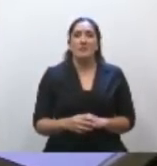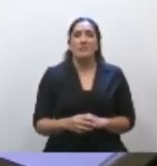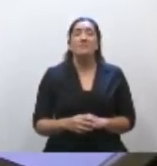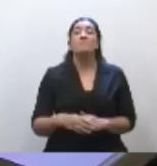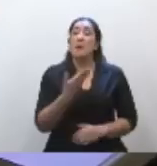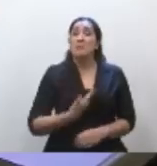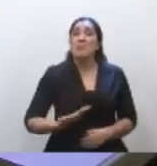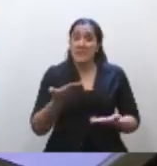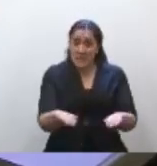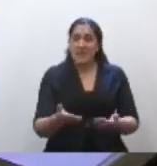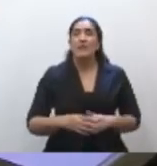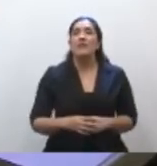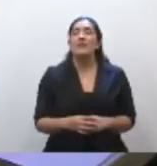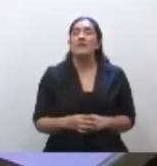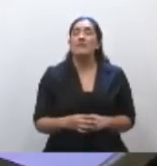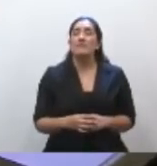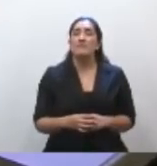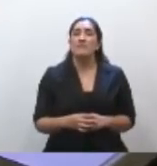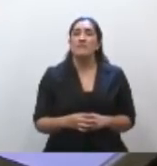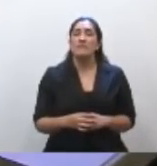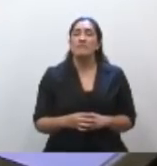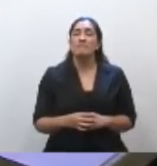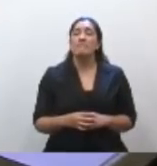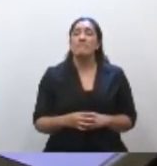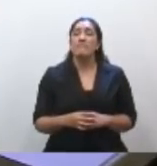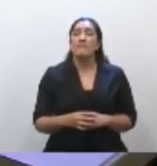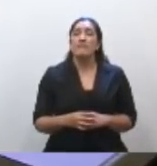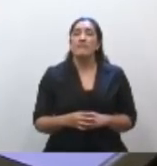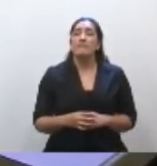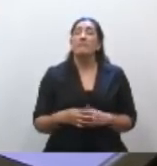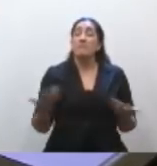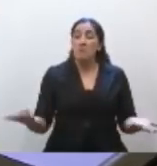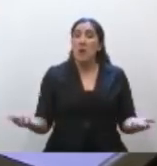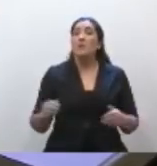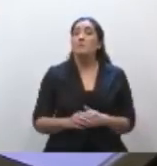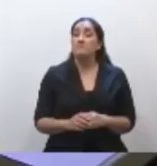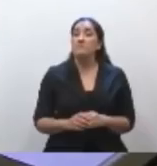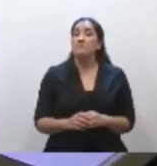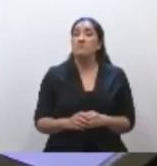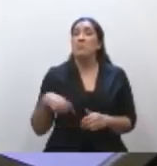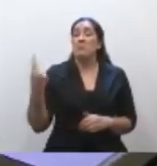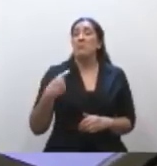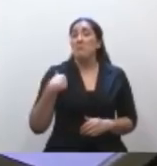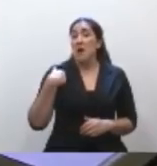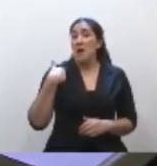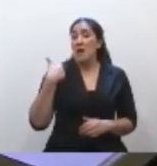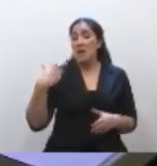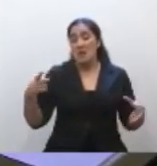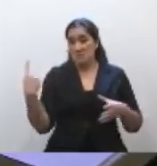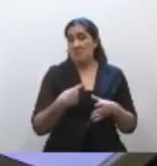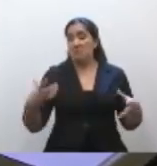para manifestar que tal cual nuestro bloque